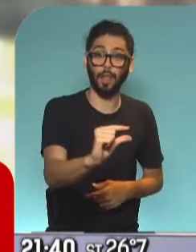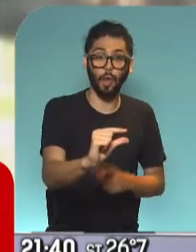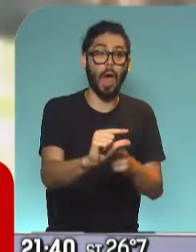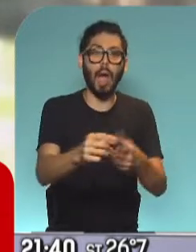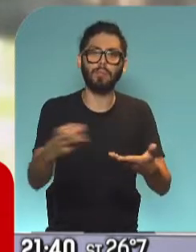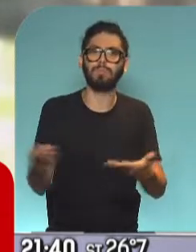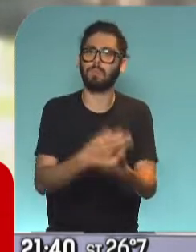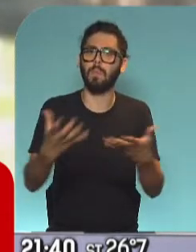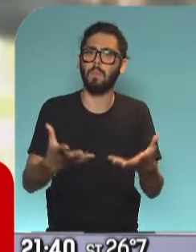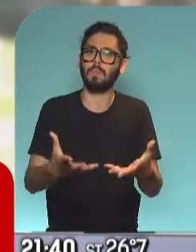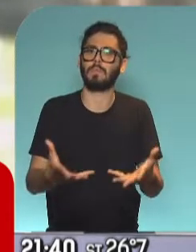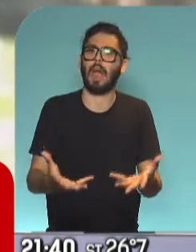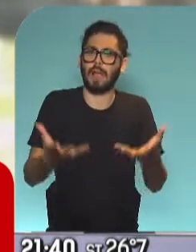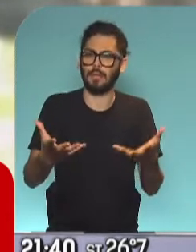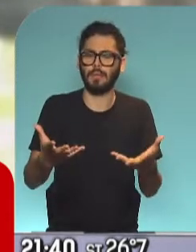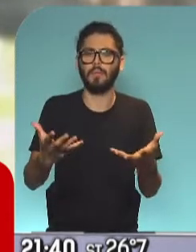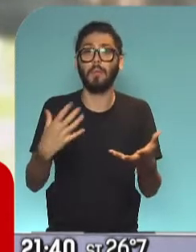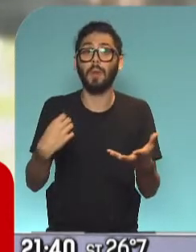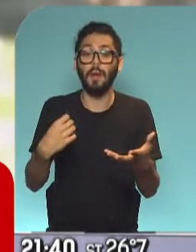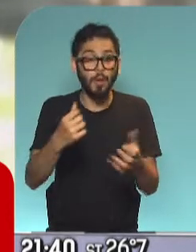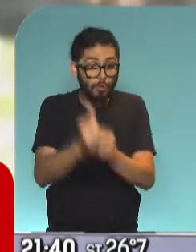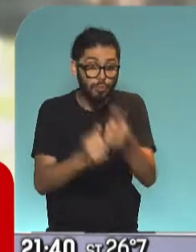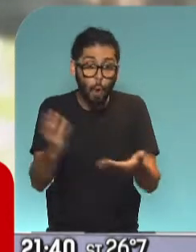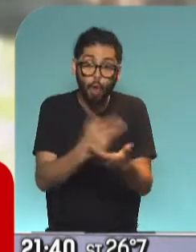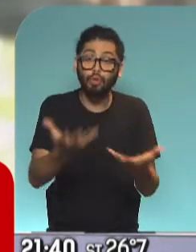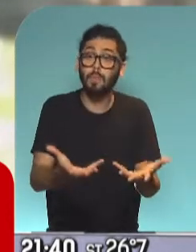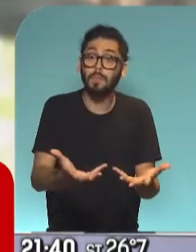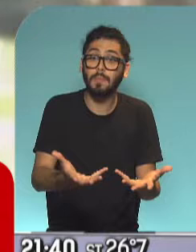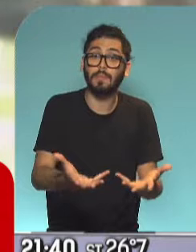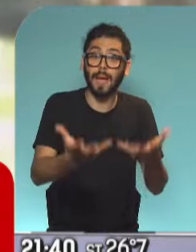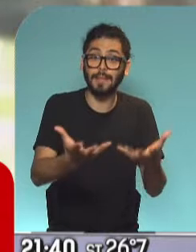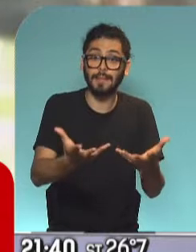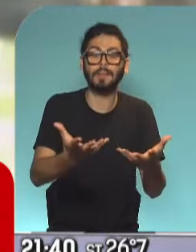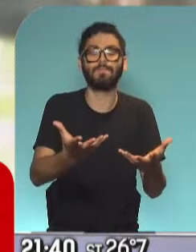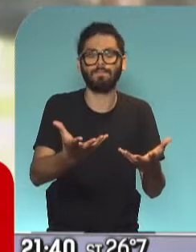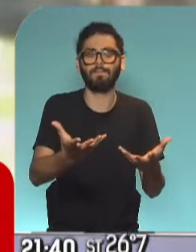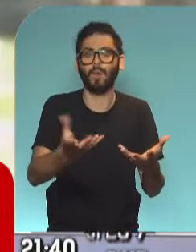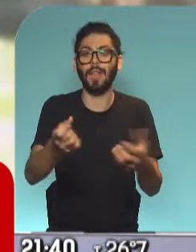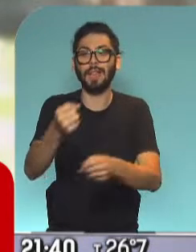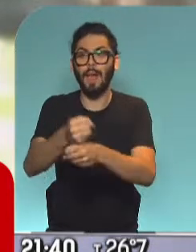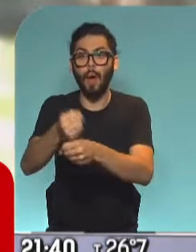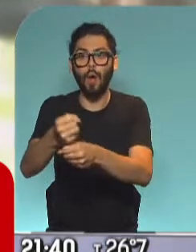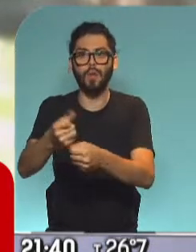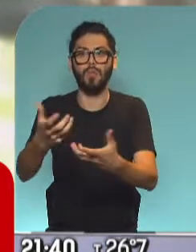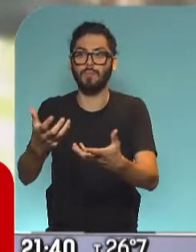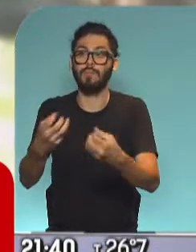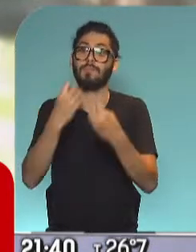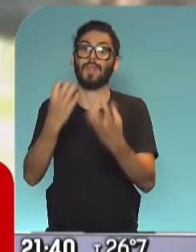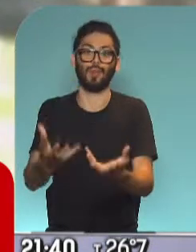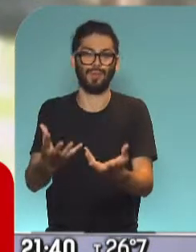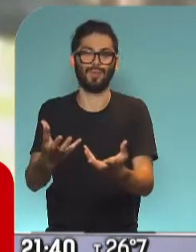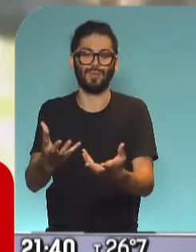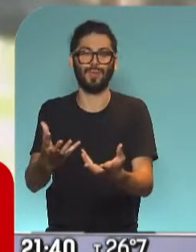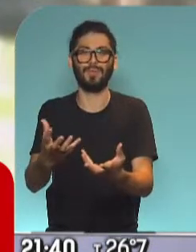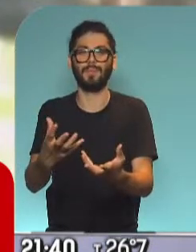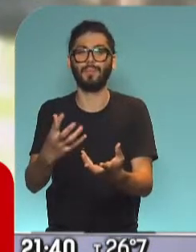producción en Argentina, para que impulsando la producción podamos recuperar el empleo. Hemos